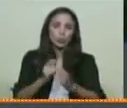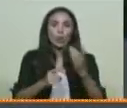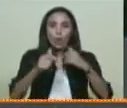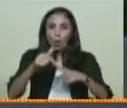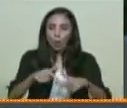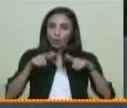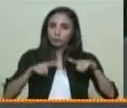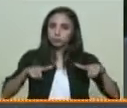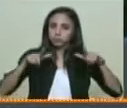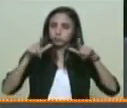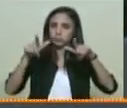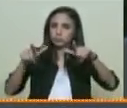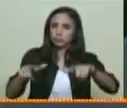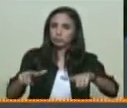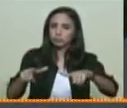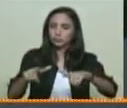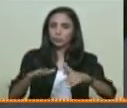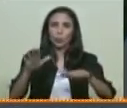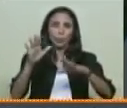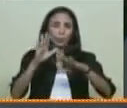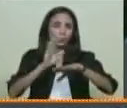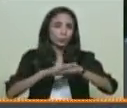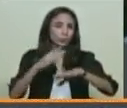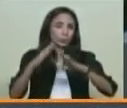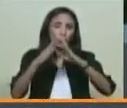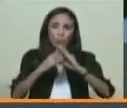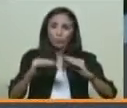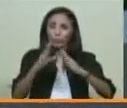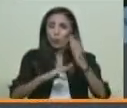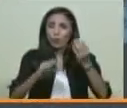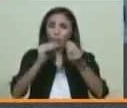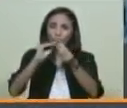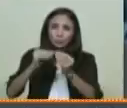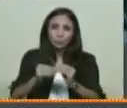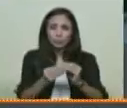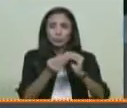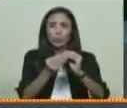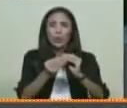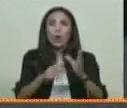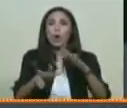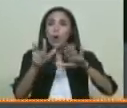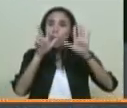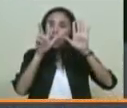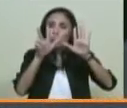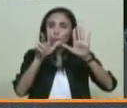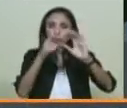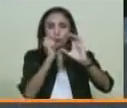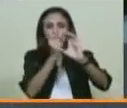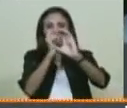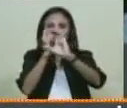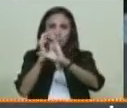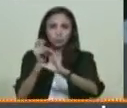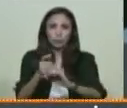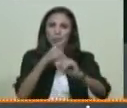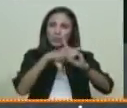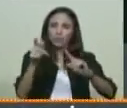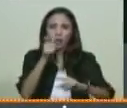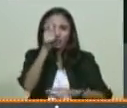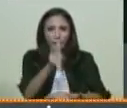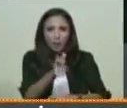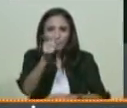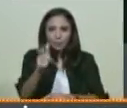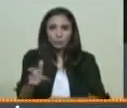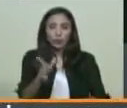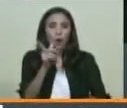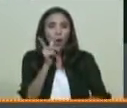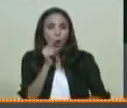Miranda por todas las obras que ha hecho, en total 8 obras desde hace 10 años. Un